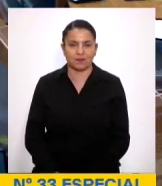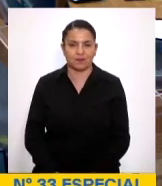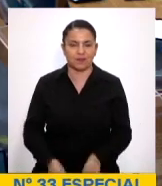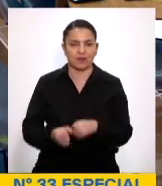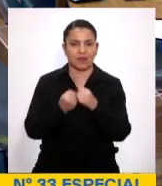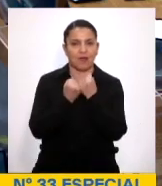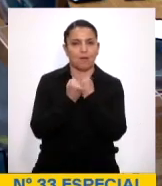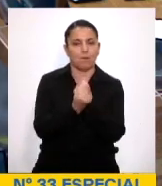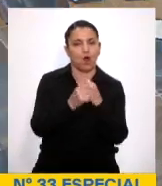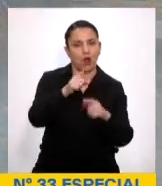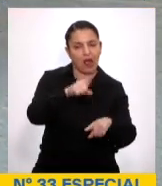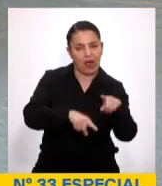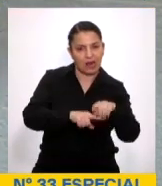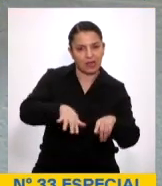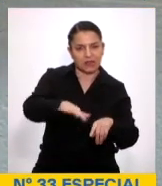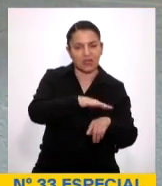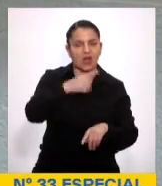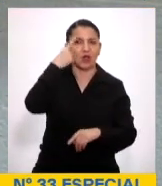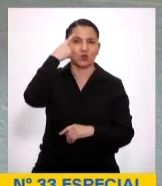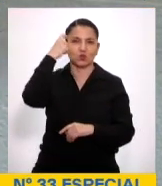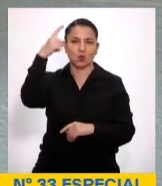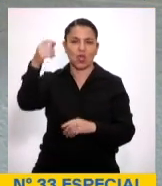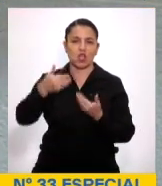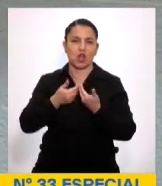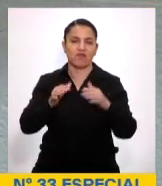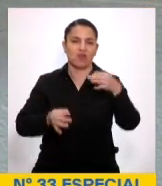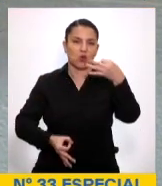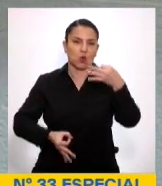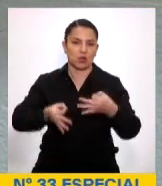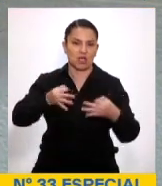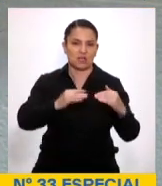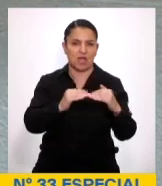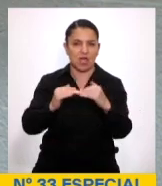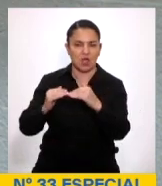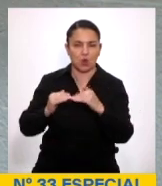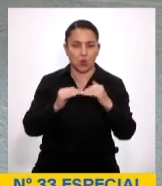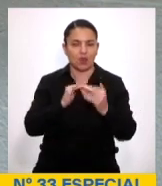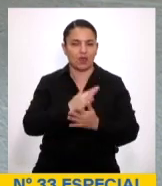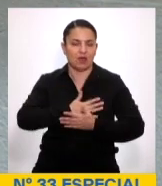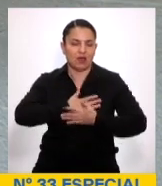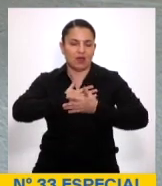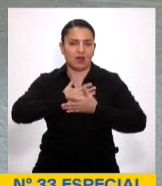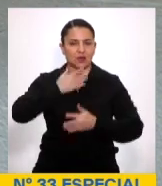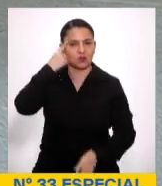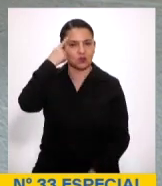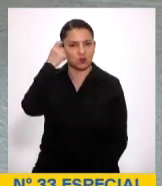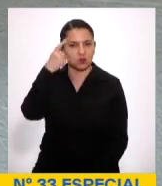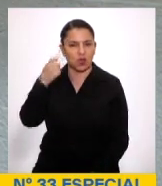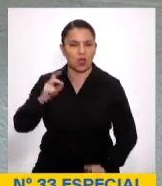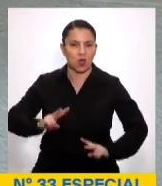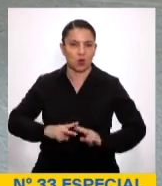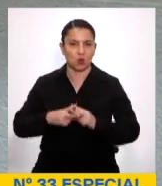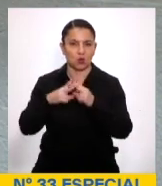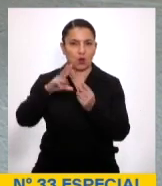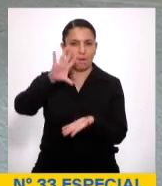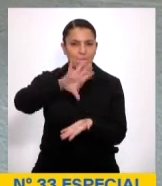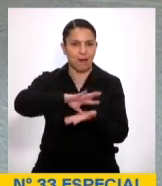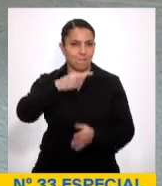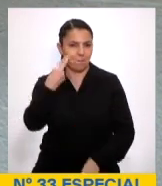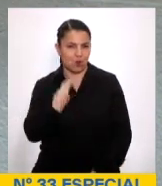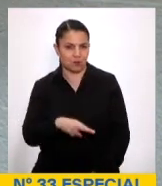la Tierra y del sueño de Libertad Justicia e igualdad emergen la pasión y el sueño de construir un país